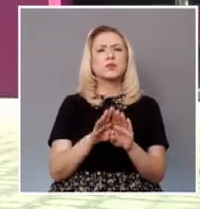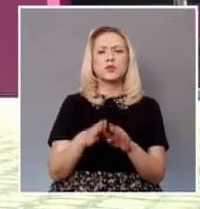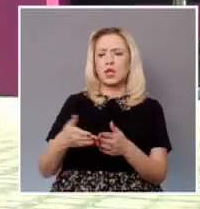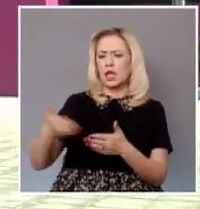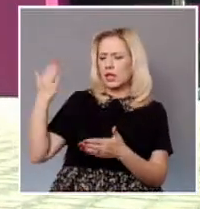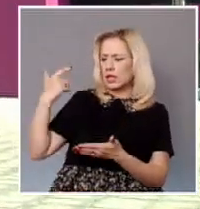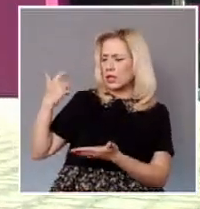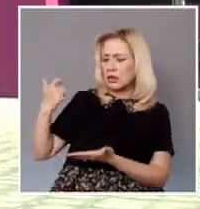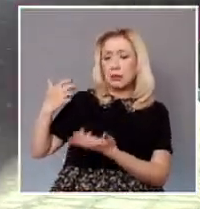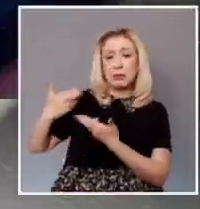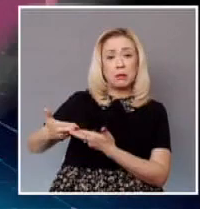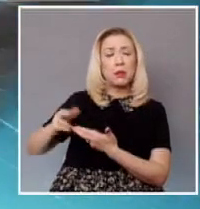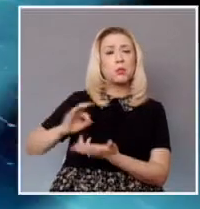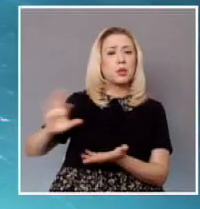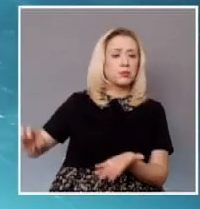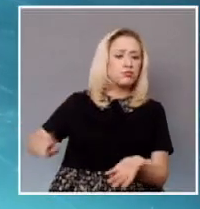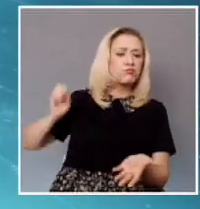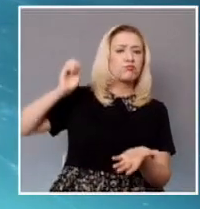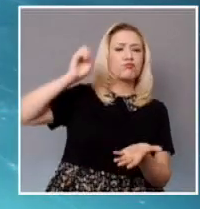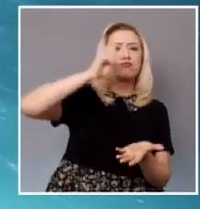déficit.